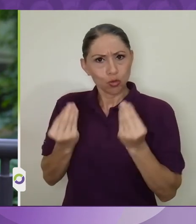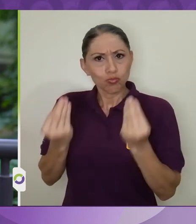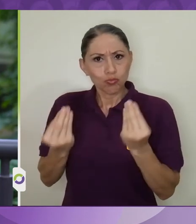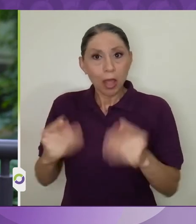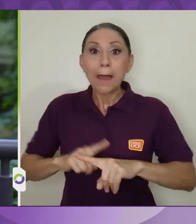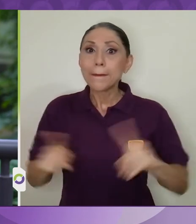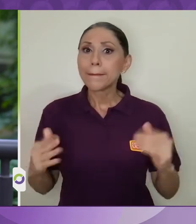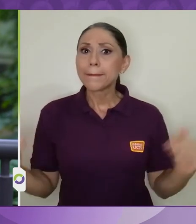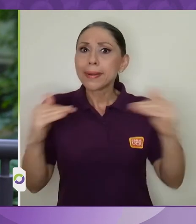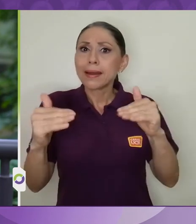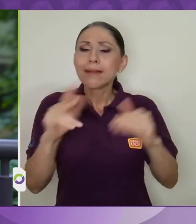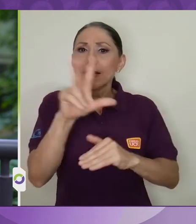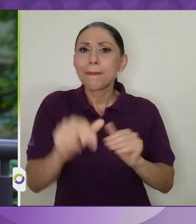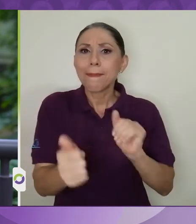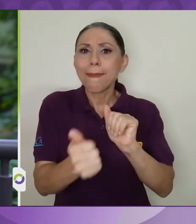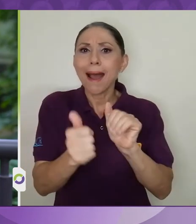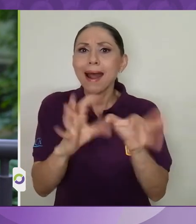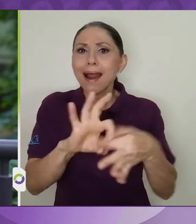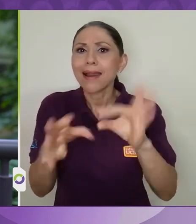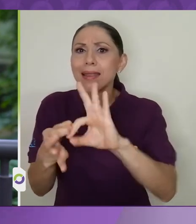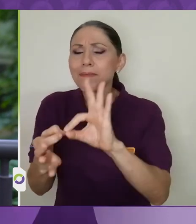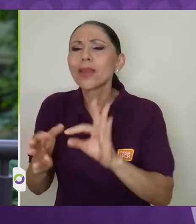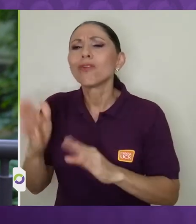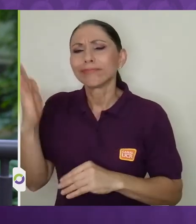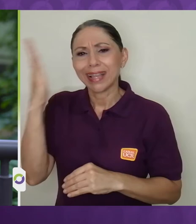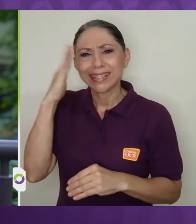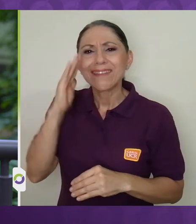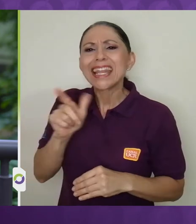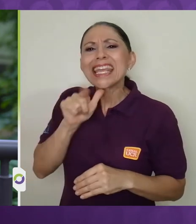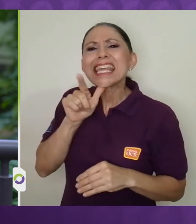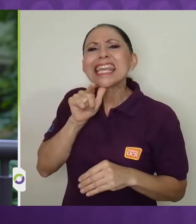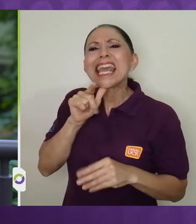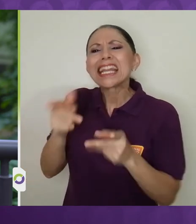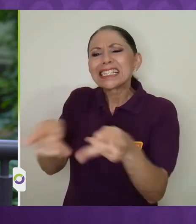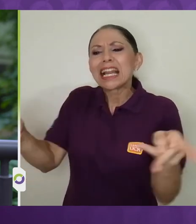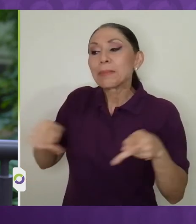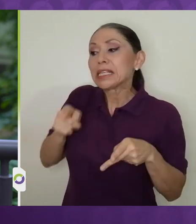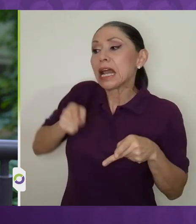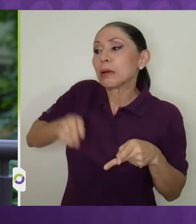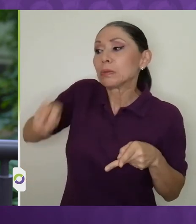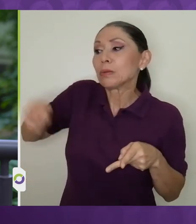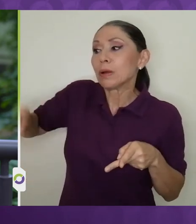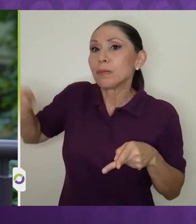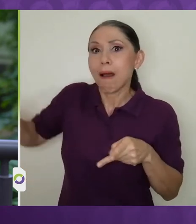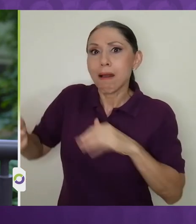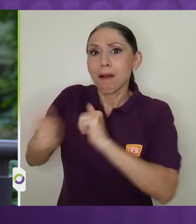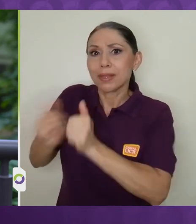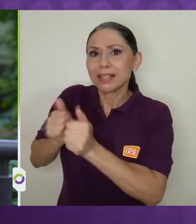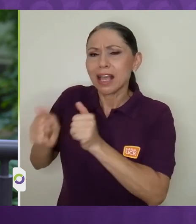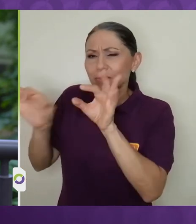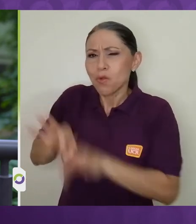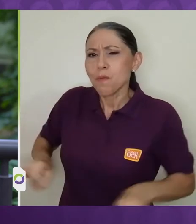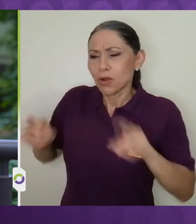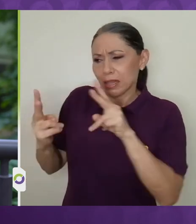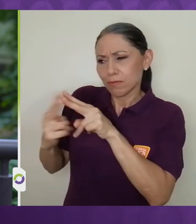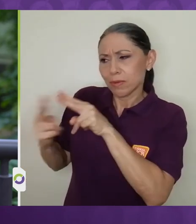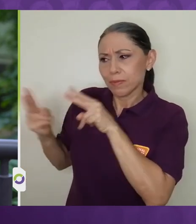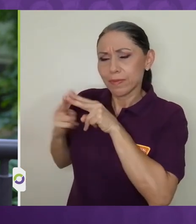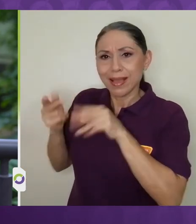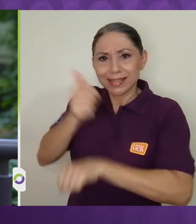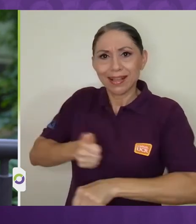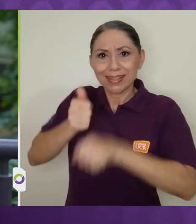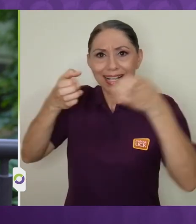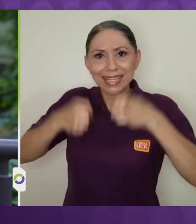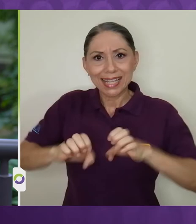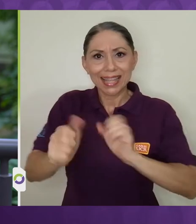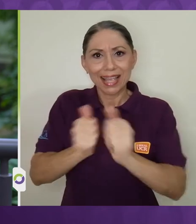pero a nivel paralímpico es claro que conocer a quienes van en los carriles contiguos en la piscina es fundamental para establecer estrategias